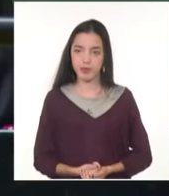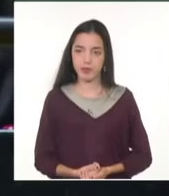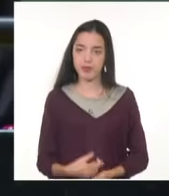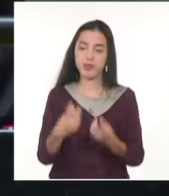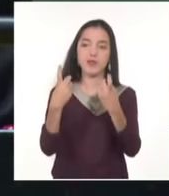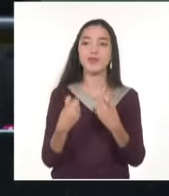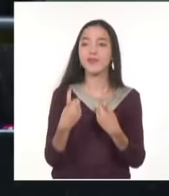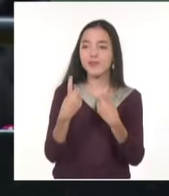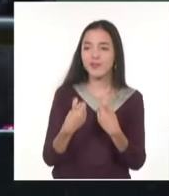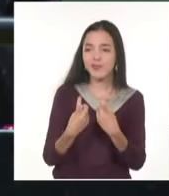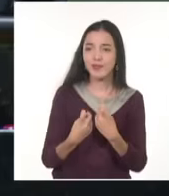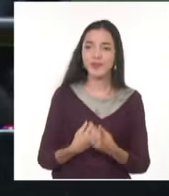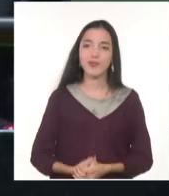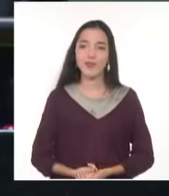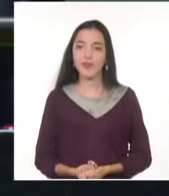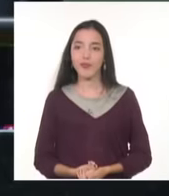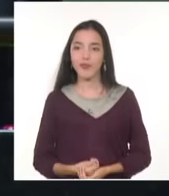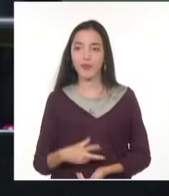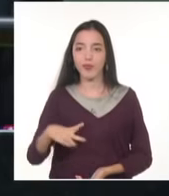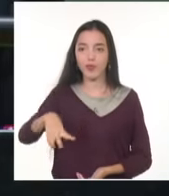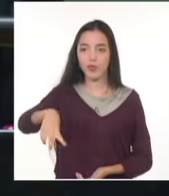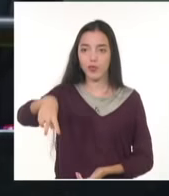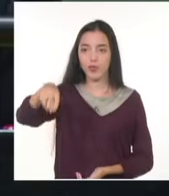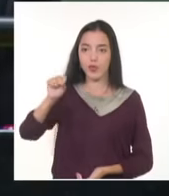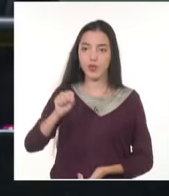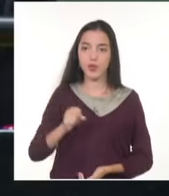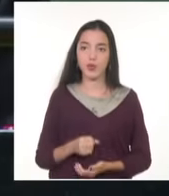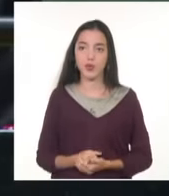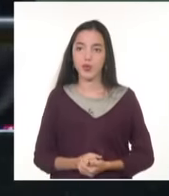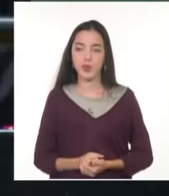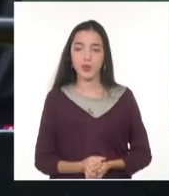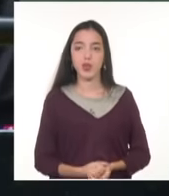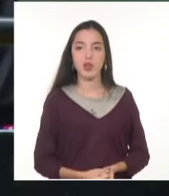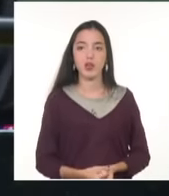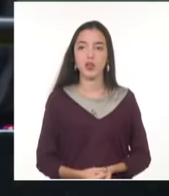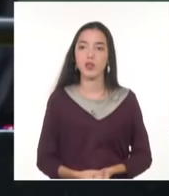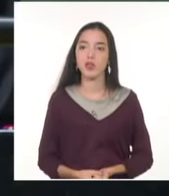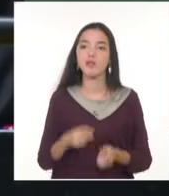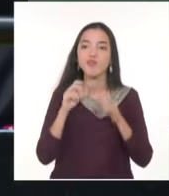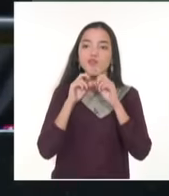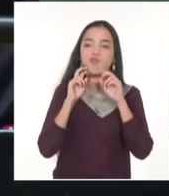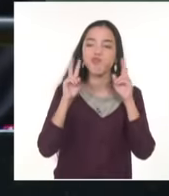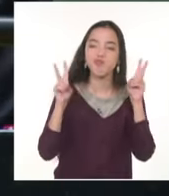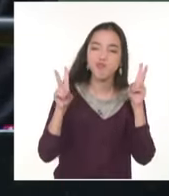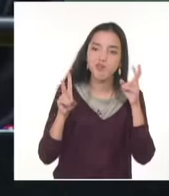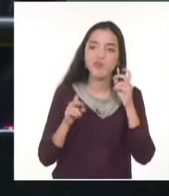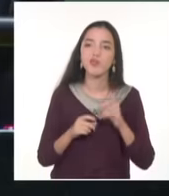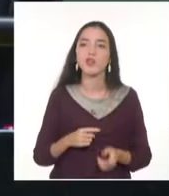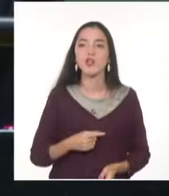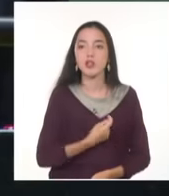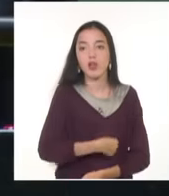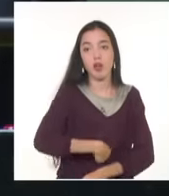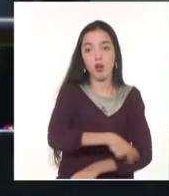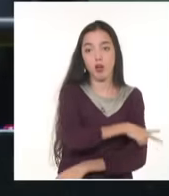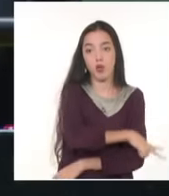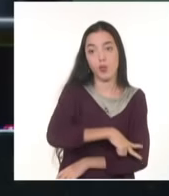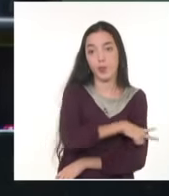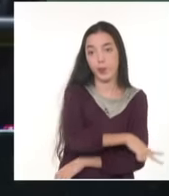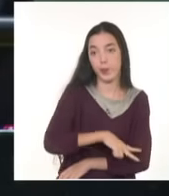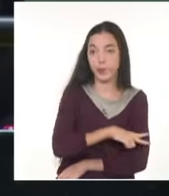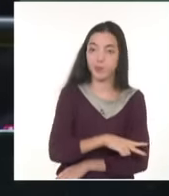Necesitamos una nueva coexistencia civilizada entre las naciones, donde prevalezcan